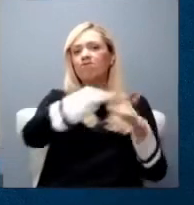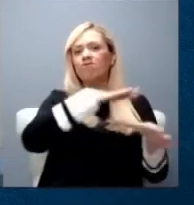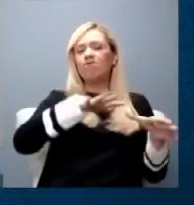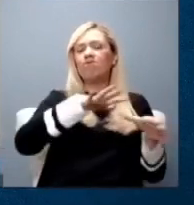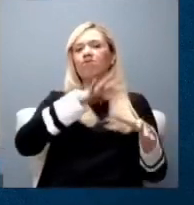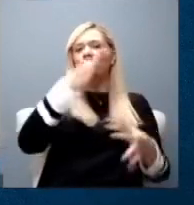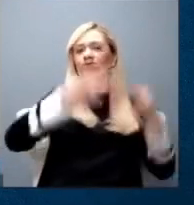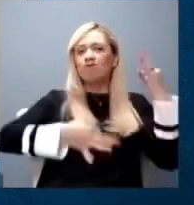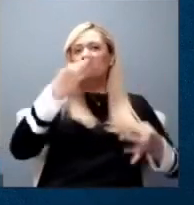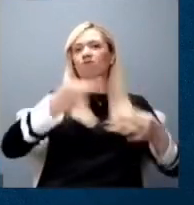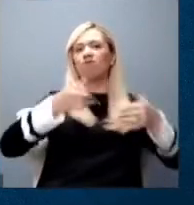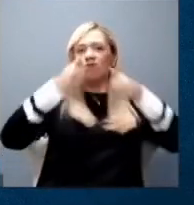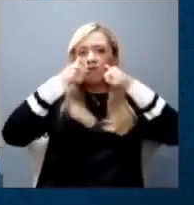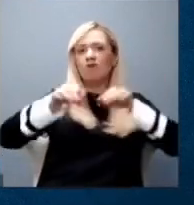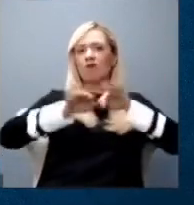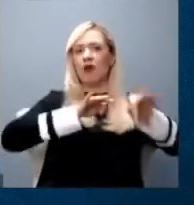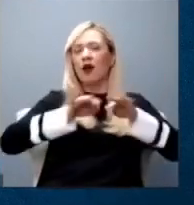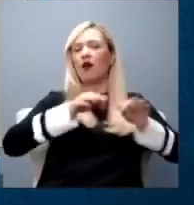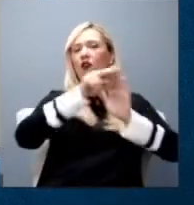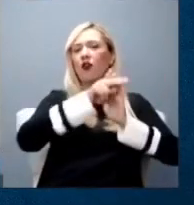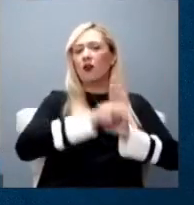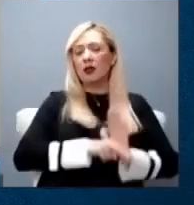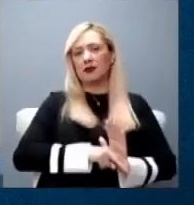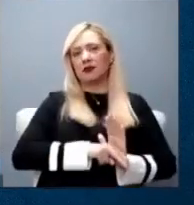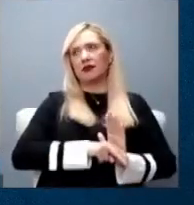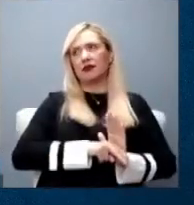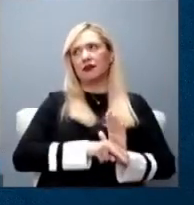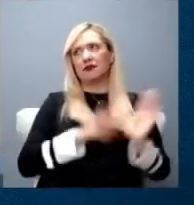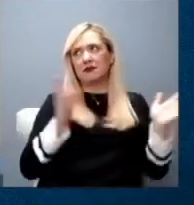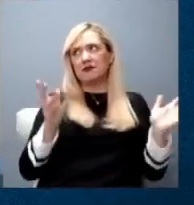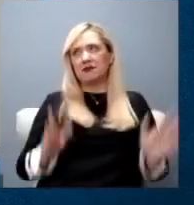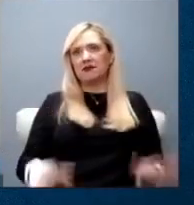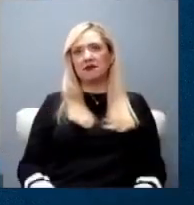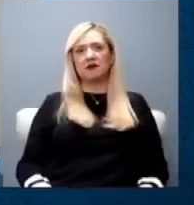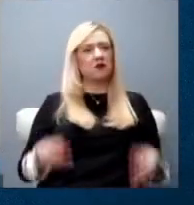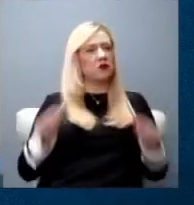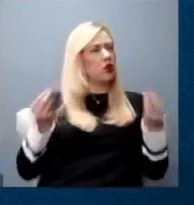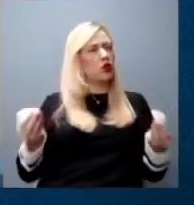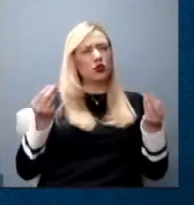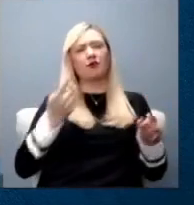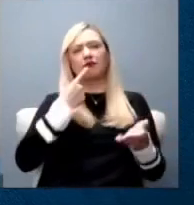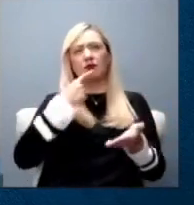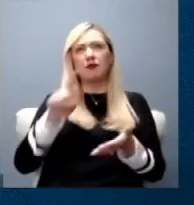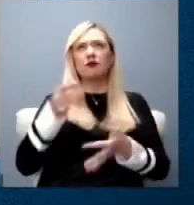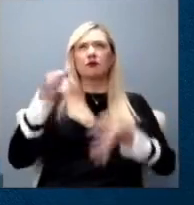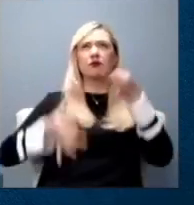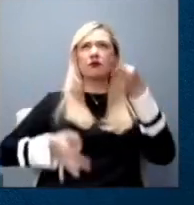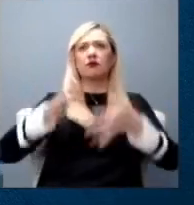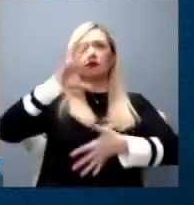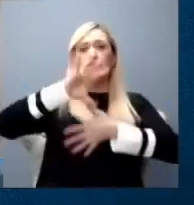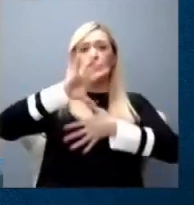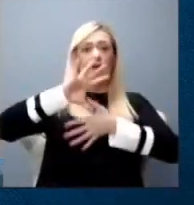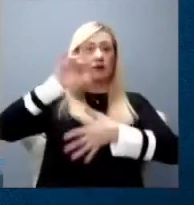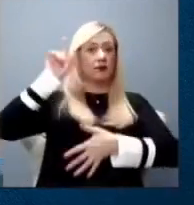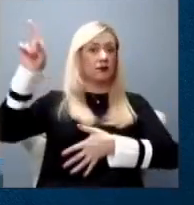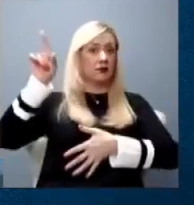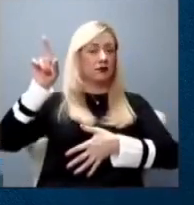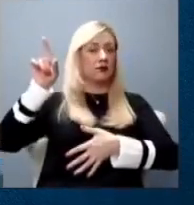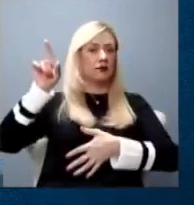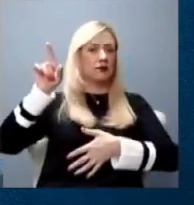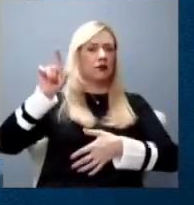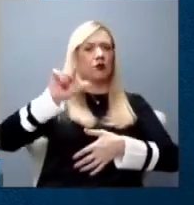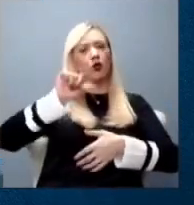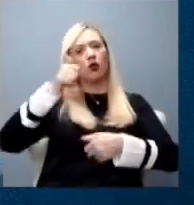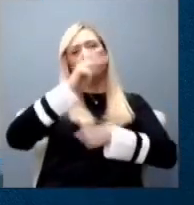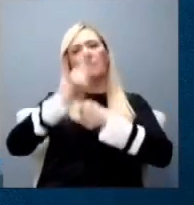ese sentido, mencionar que muchos de los casos de la Corte Interamericana, tal vez referidos a otros países,